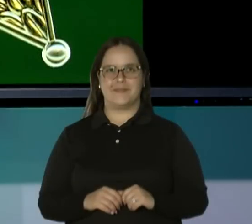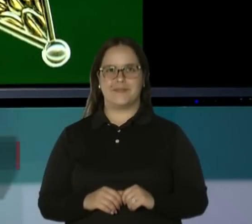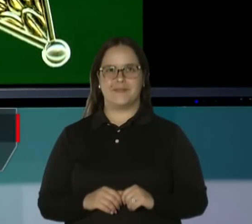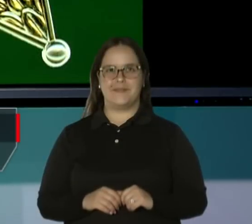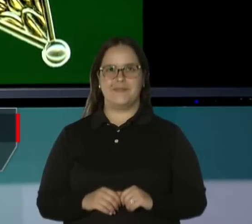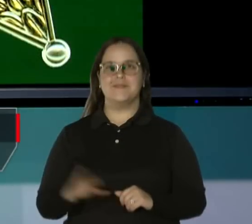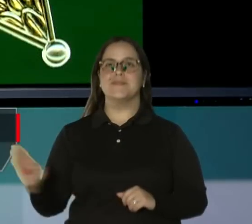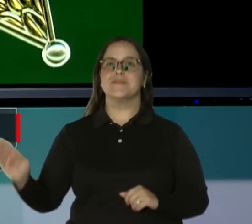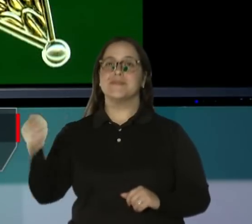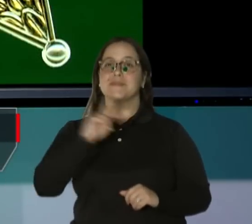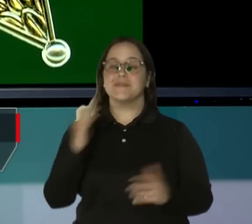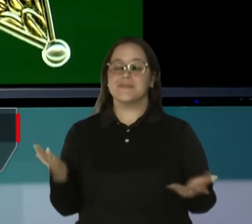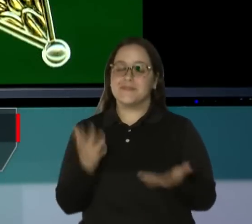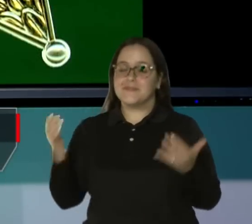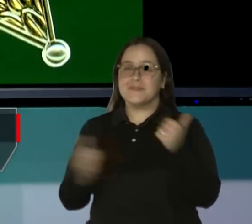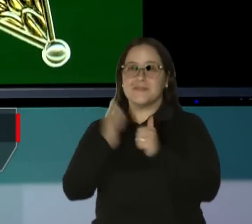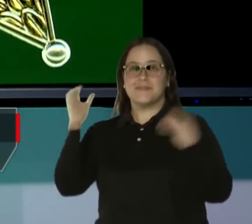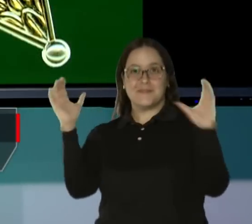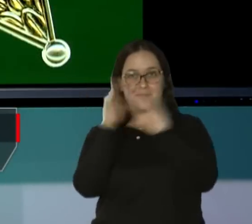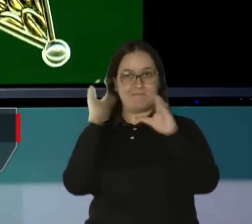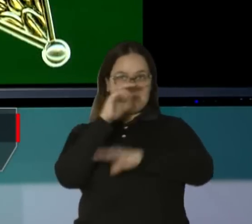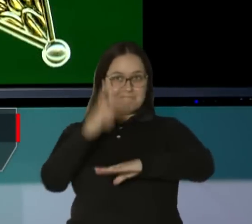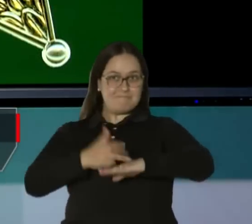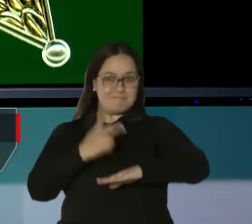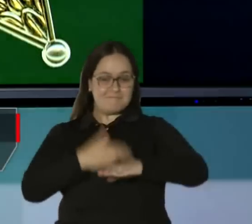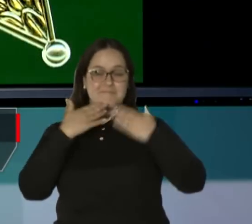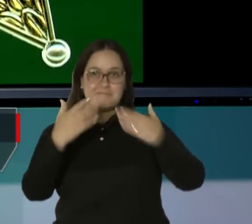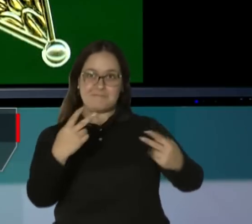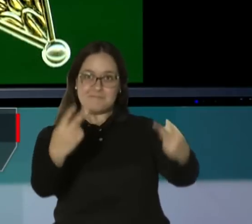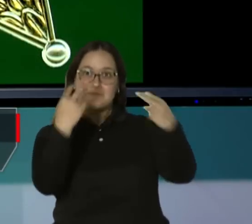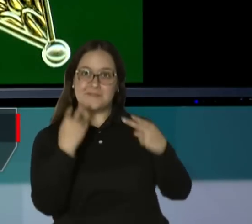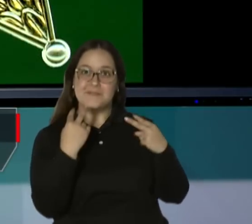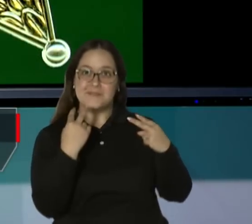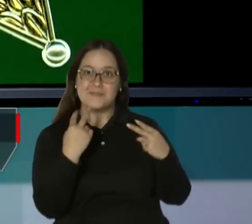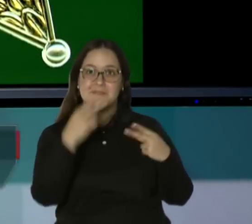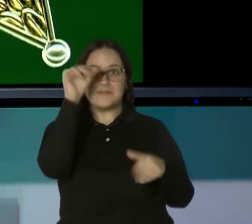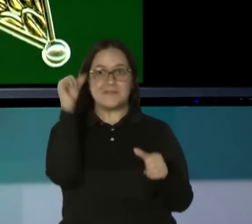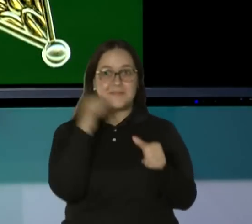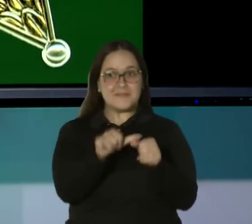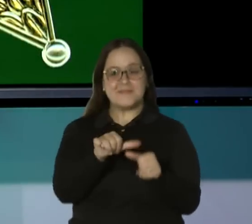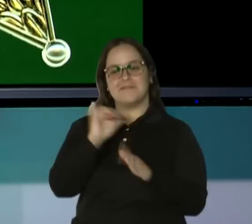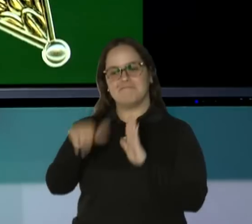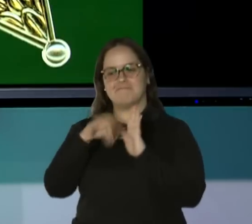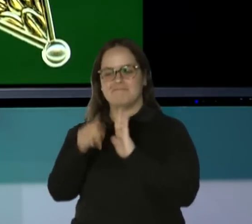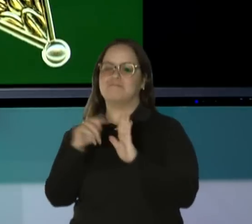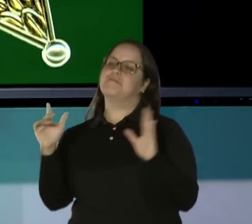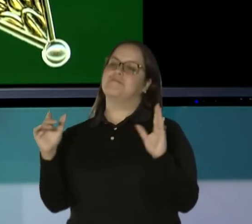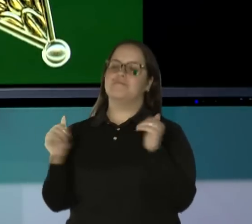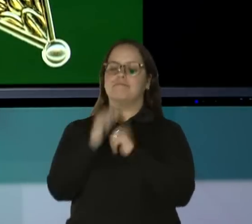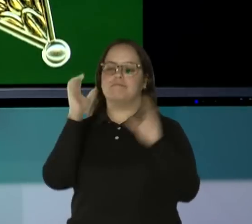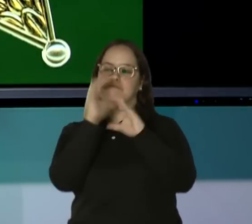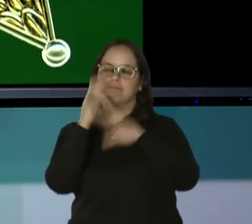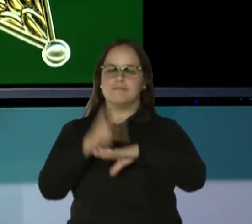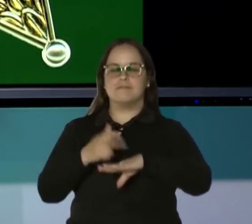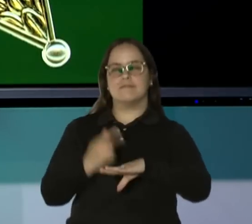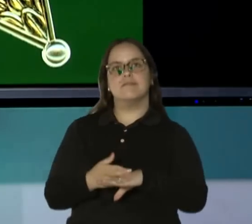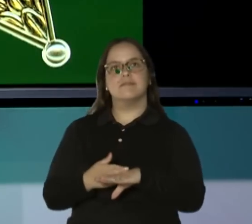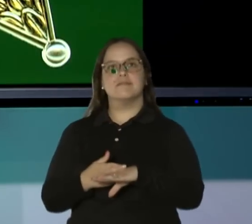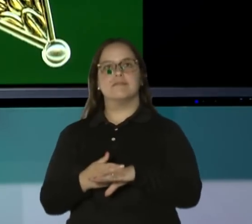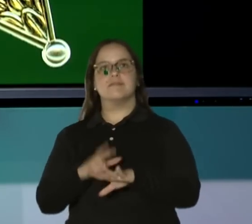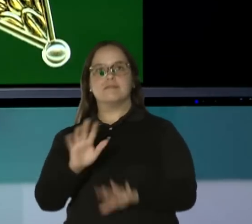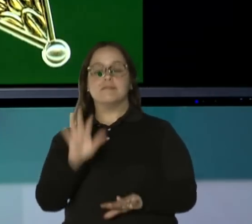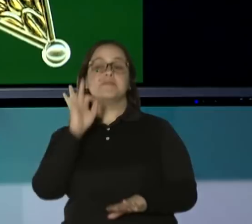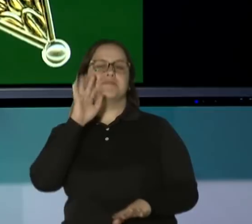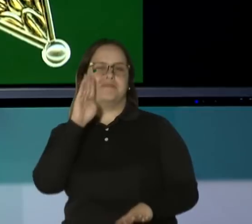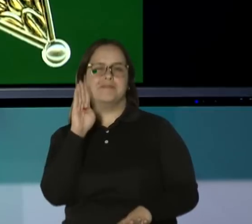De vuelta a los más buscados, Puerto Rico. Gracias por su sintonía. Recuerde, en YouTube, los más buscados, Puerto Rico. Más bien, eso es